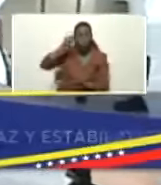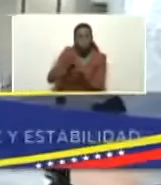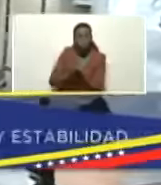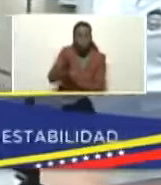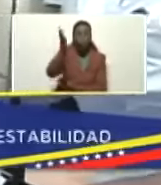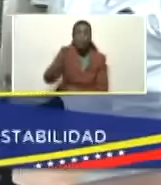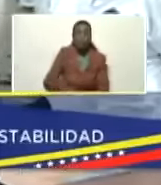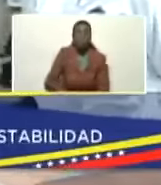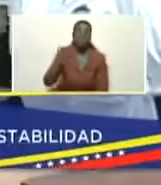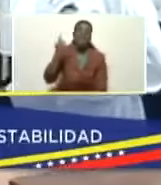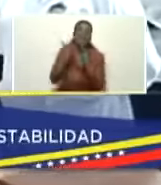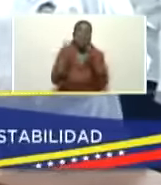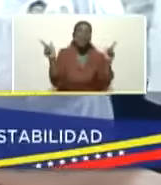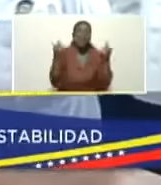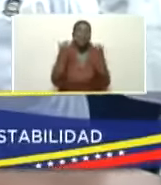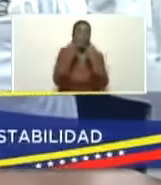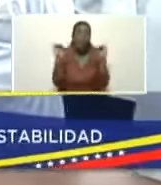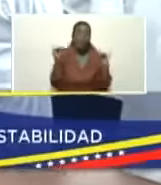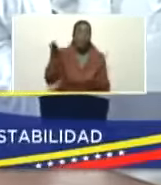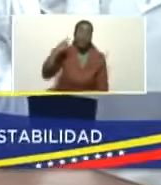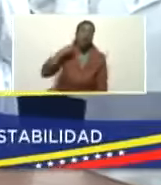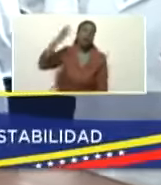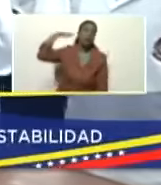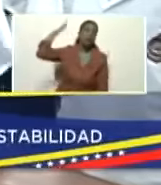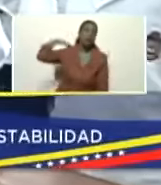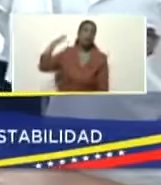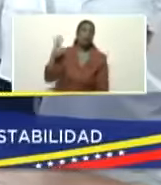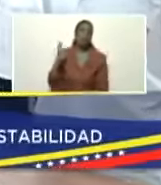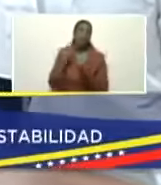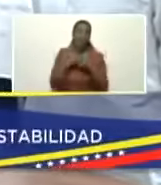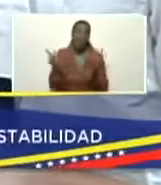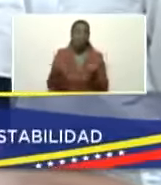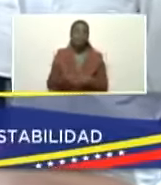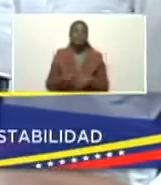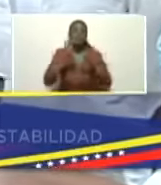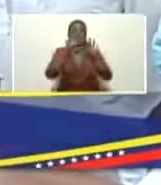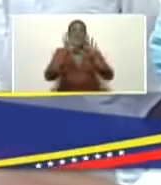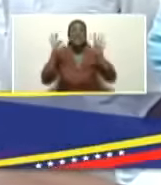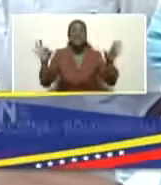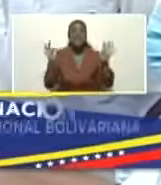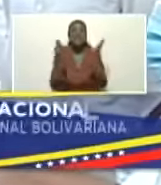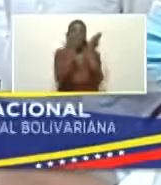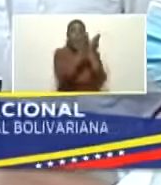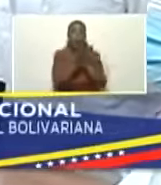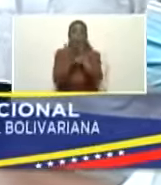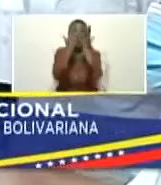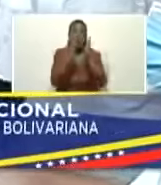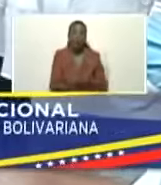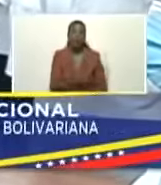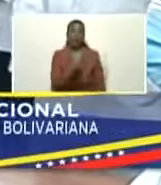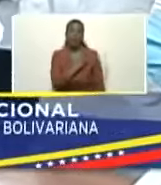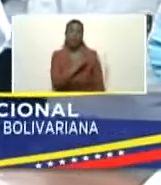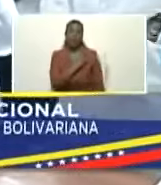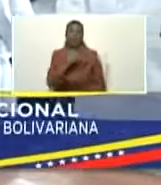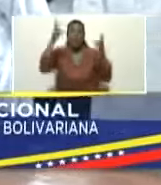nos dejaron los libertadores y libertadoras. Pero aquí tenemos 18 estudiantes de enfermería, parte de la